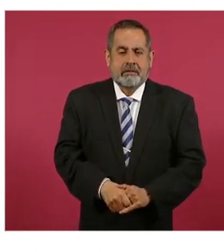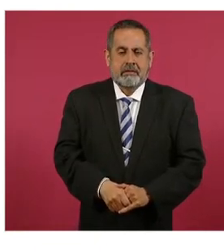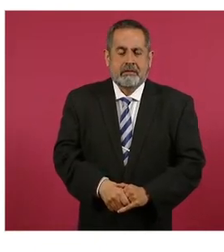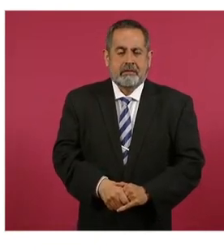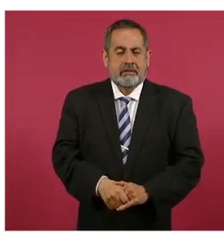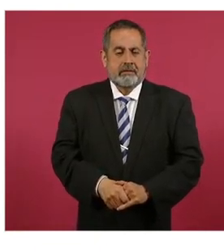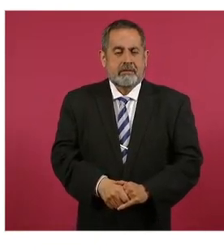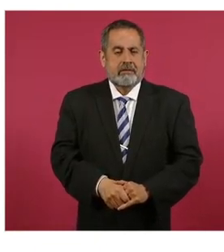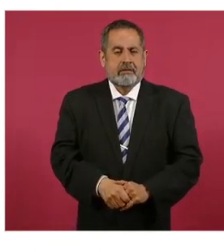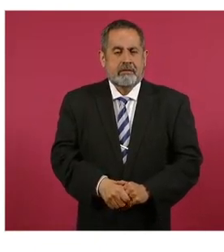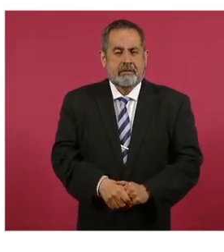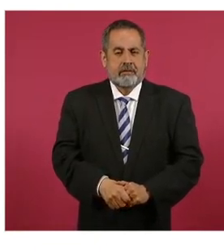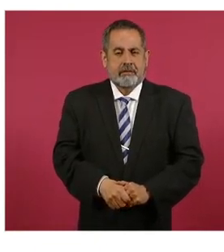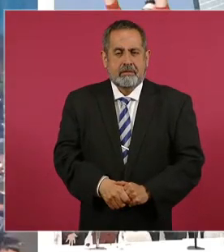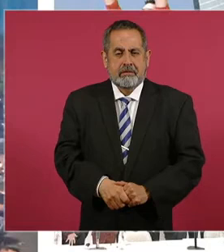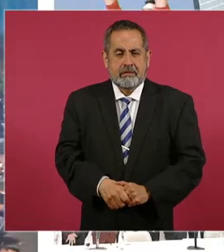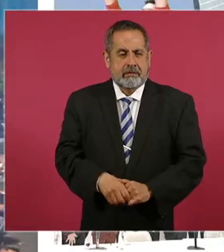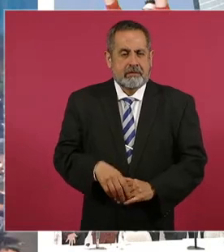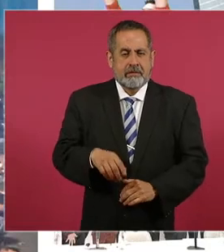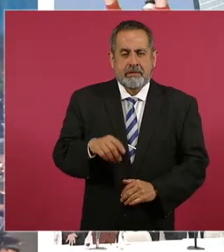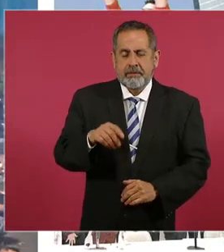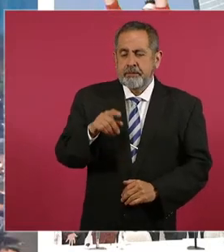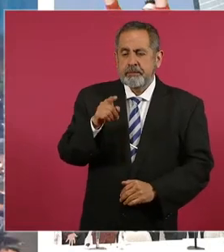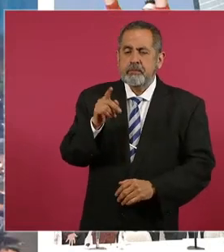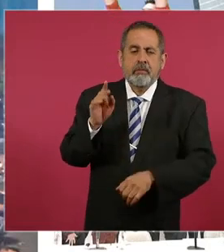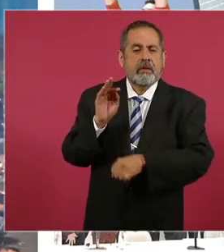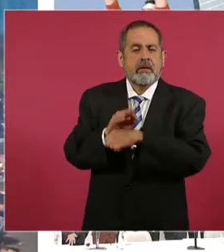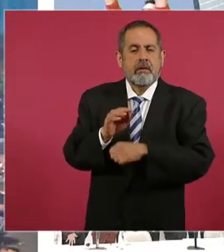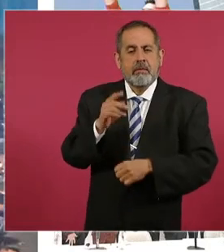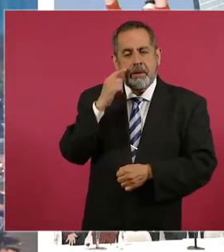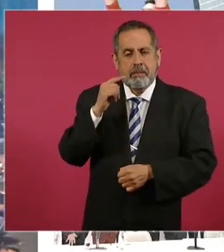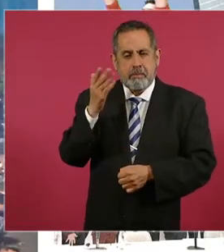Garantiza al panismo cargos.